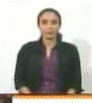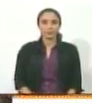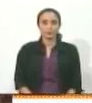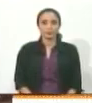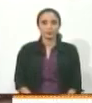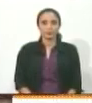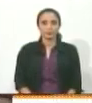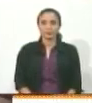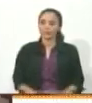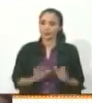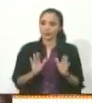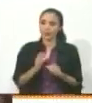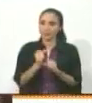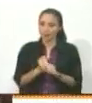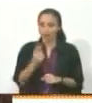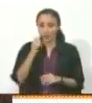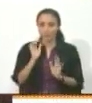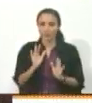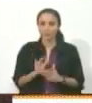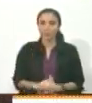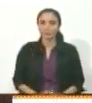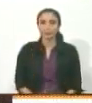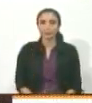¿verdad? Ah, ya va, que ya vamos a hablar de eso.